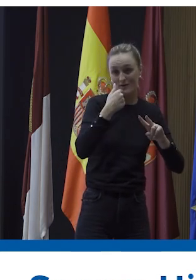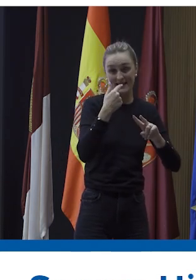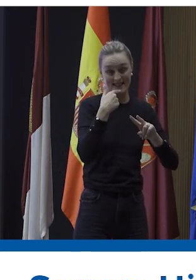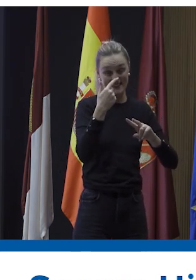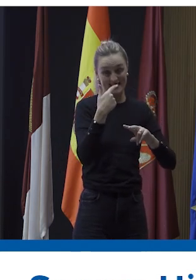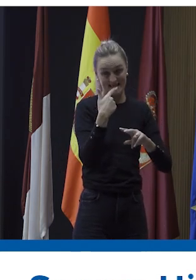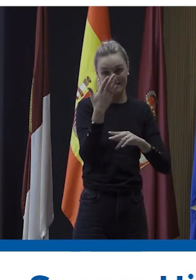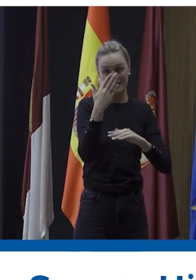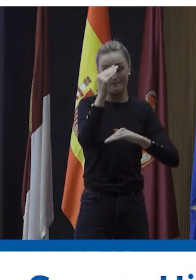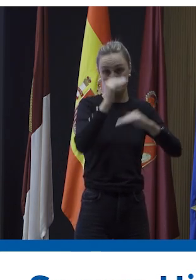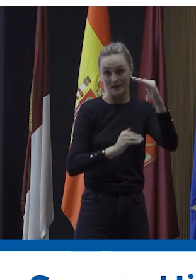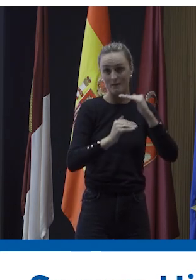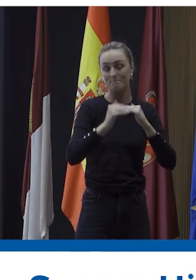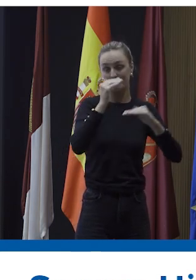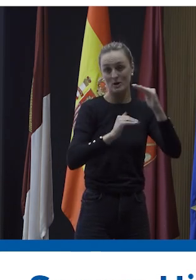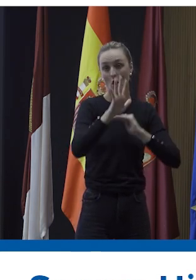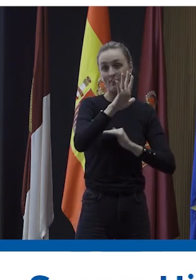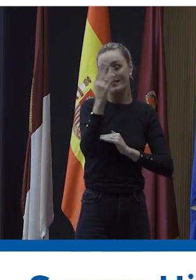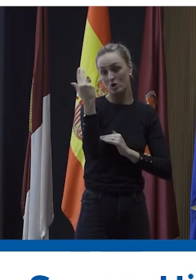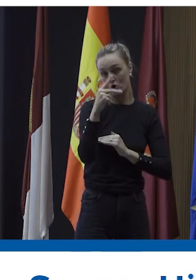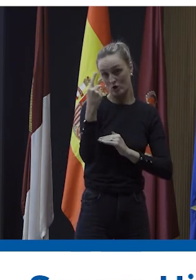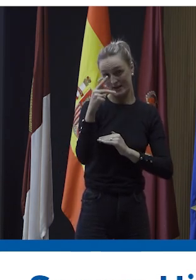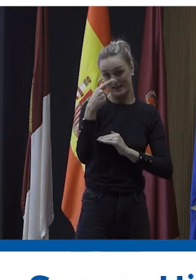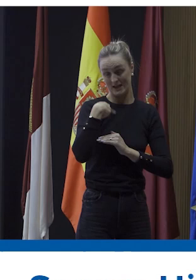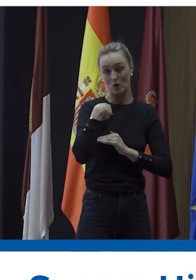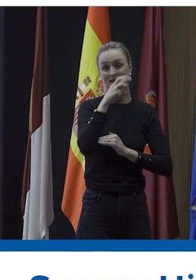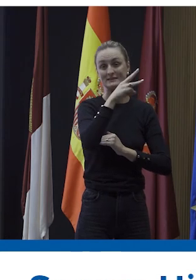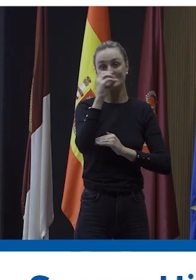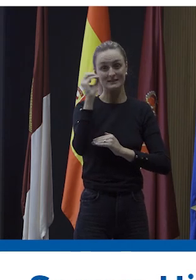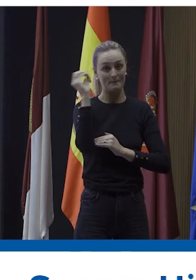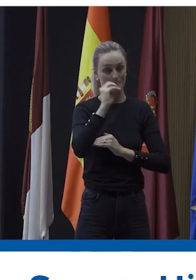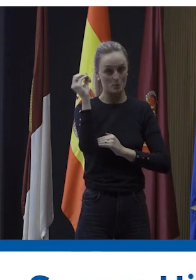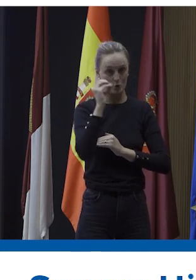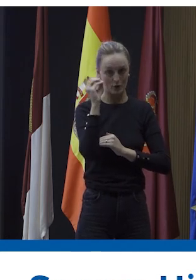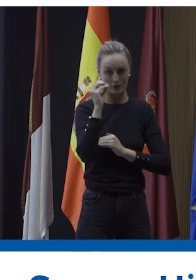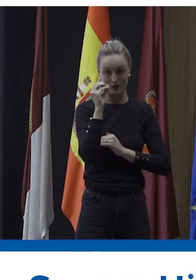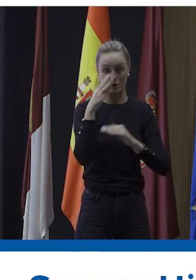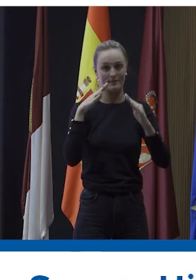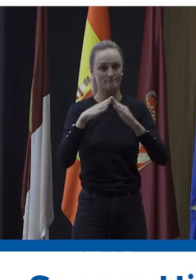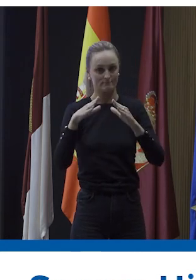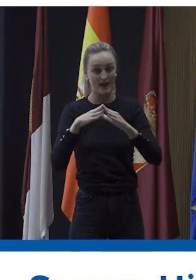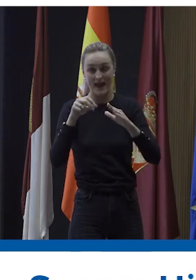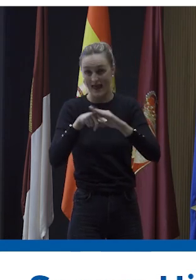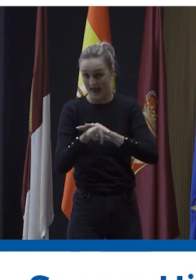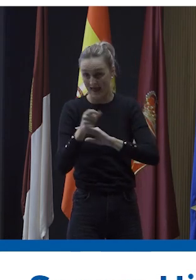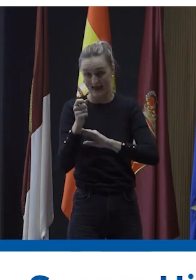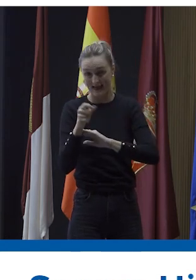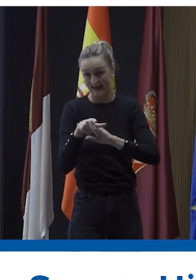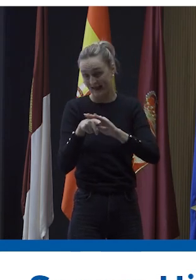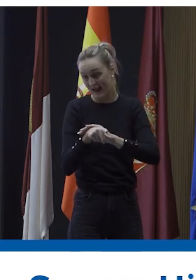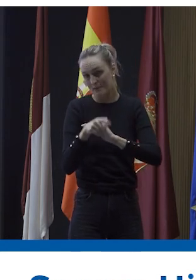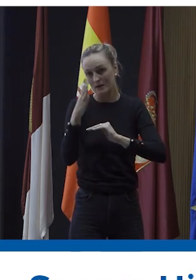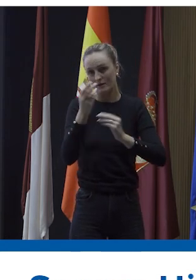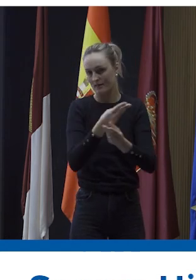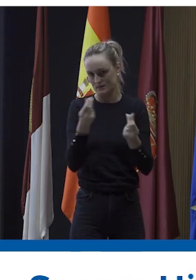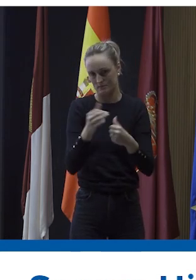5 kilos, se van el 30% de la frecuencia de los escapes. Esto es mucho, porque yo muchas